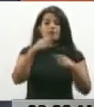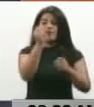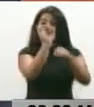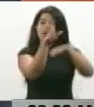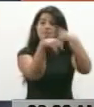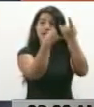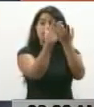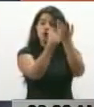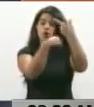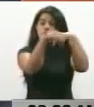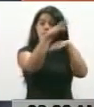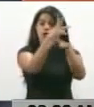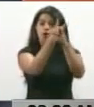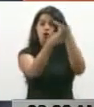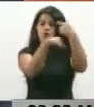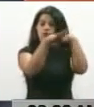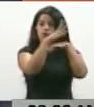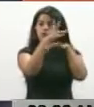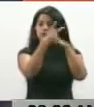es lo más...